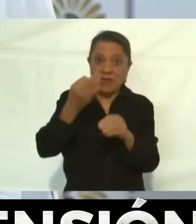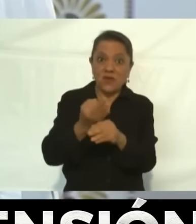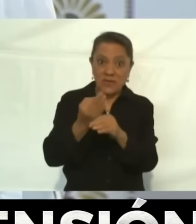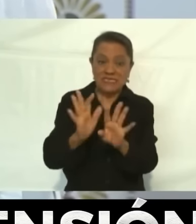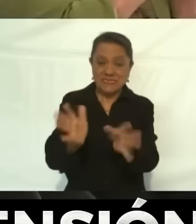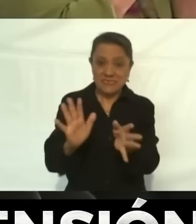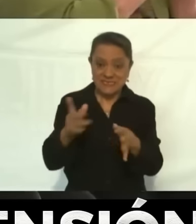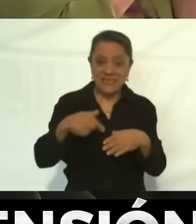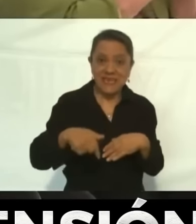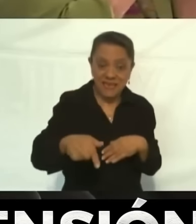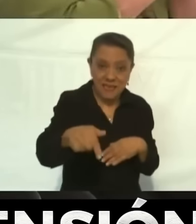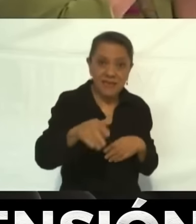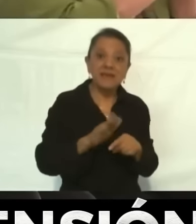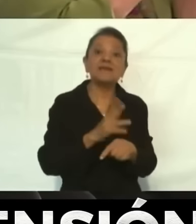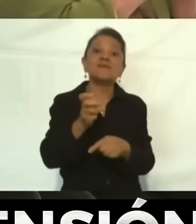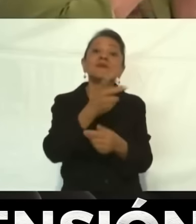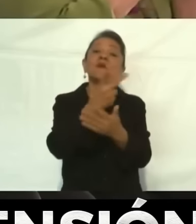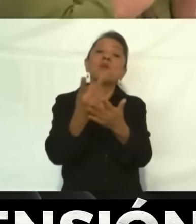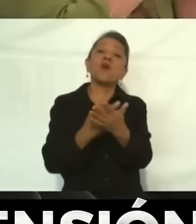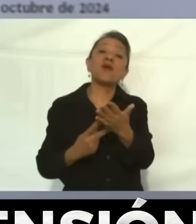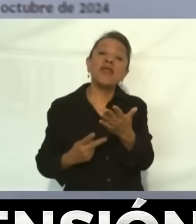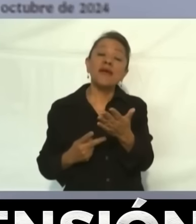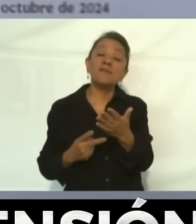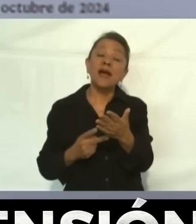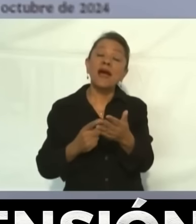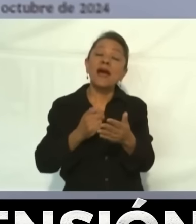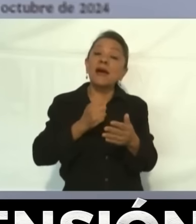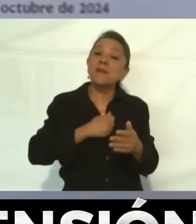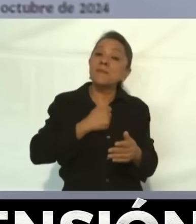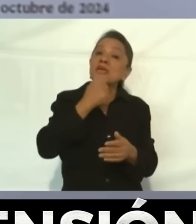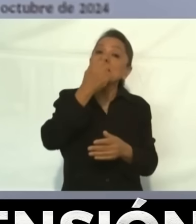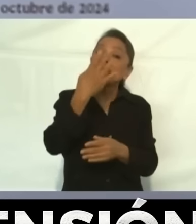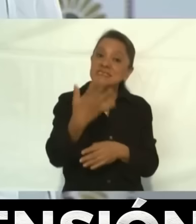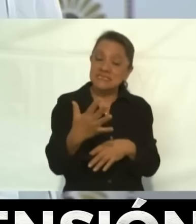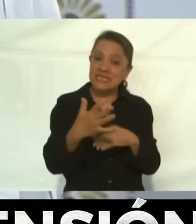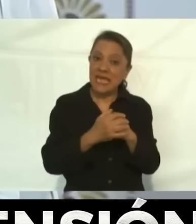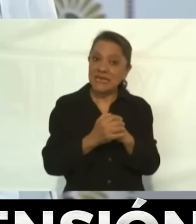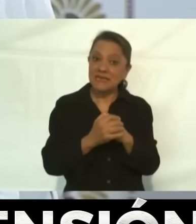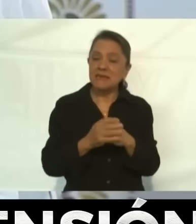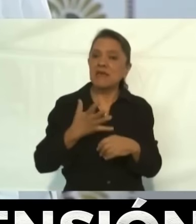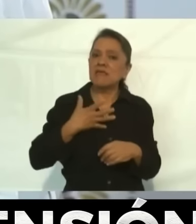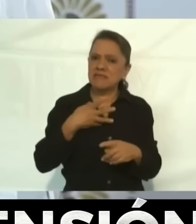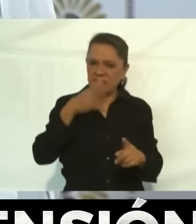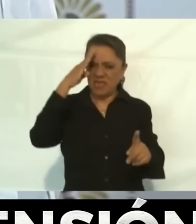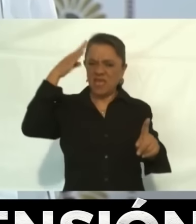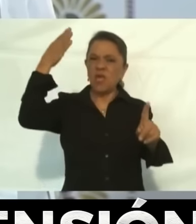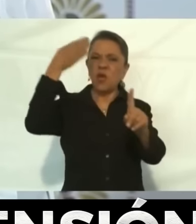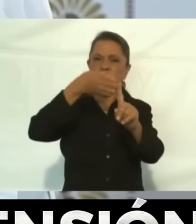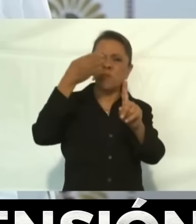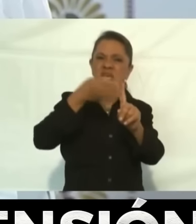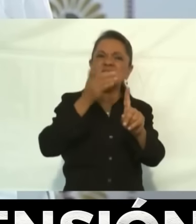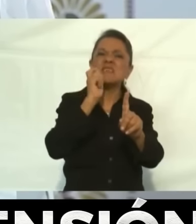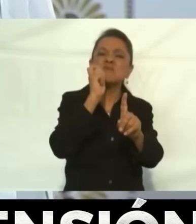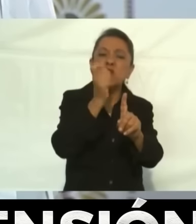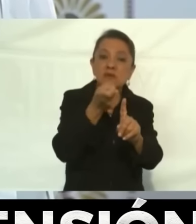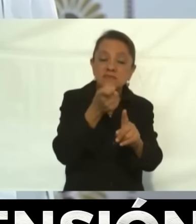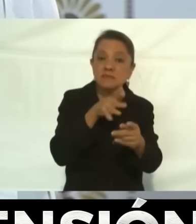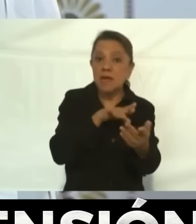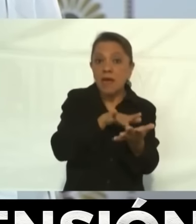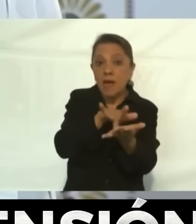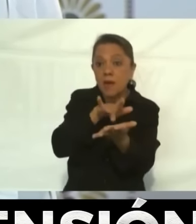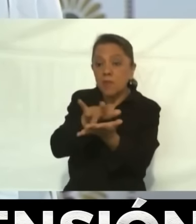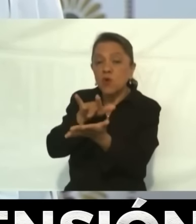los programas de bienestar tienen el objetivo fundamental de apoyar